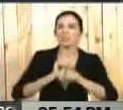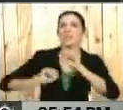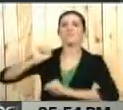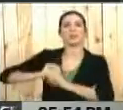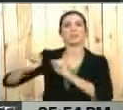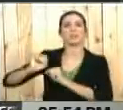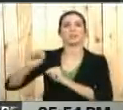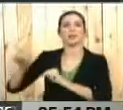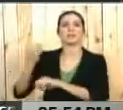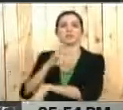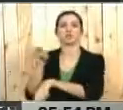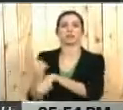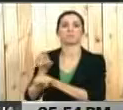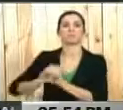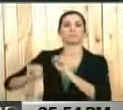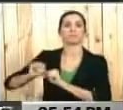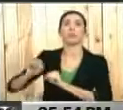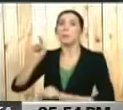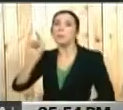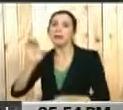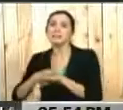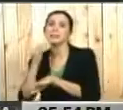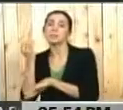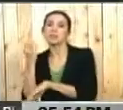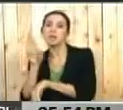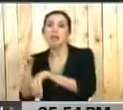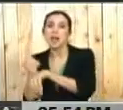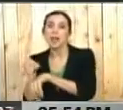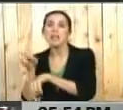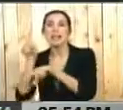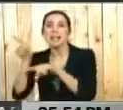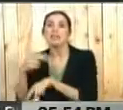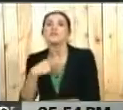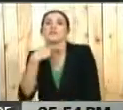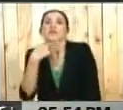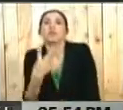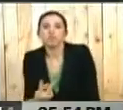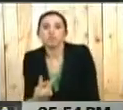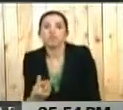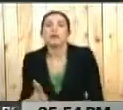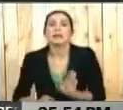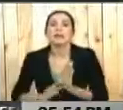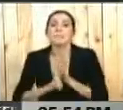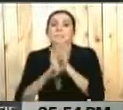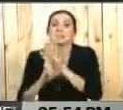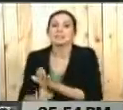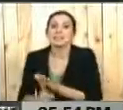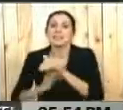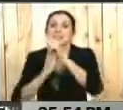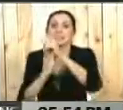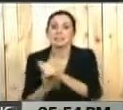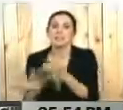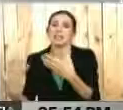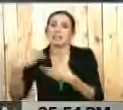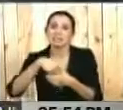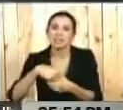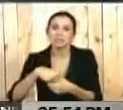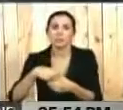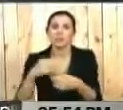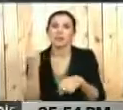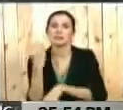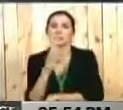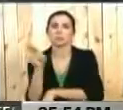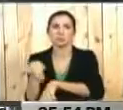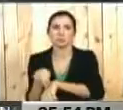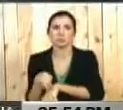Legislativo, que es la voz de los venezolanos. Somos los representantes de los venezolanos dentro de la estructura de poder. Cuando dice que